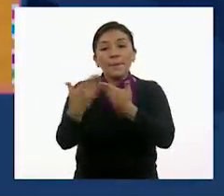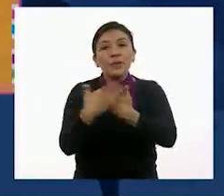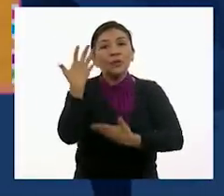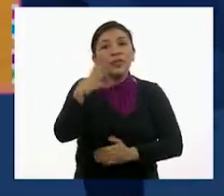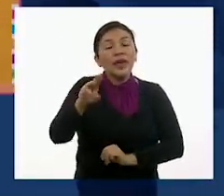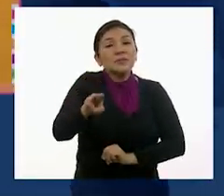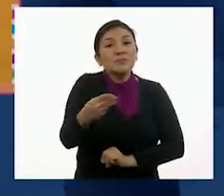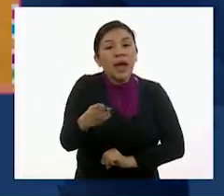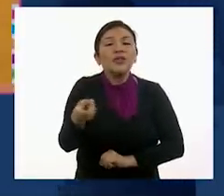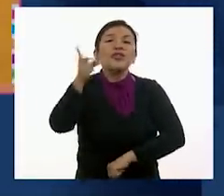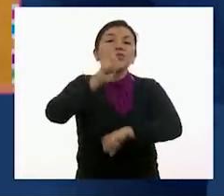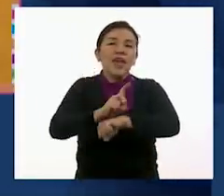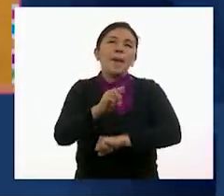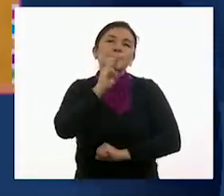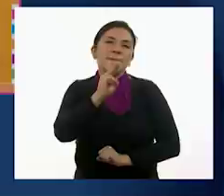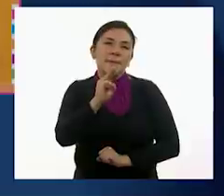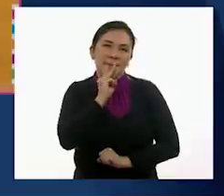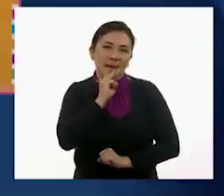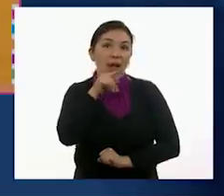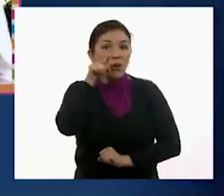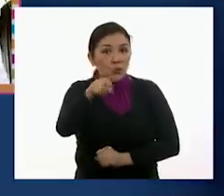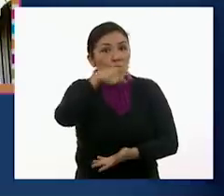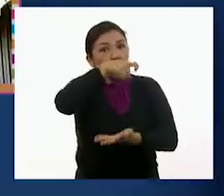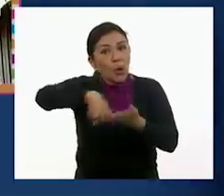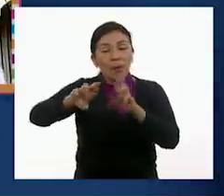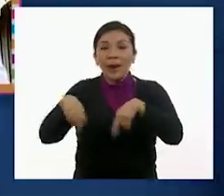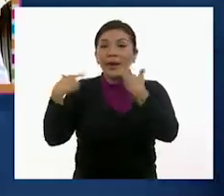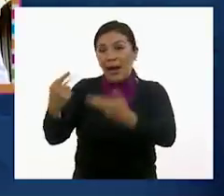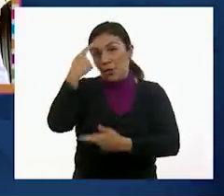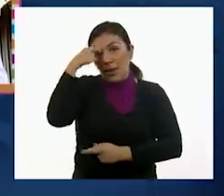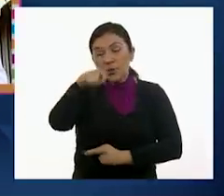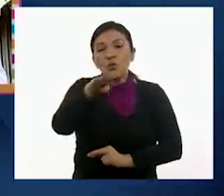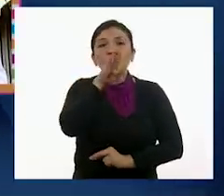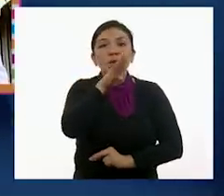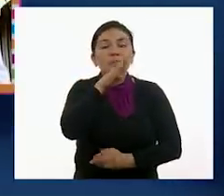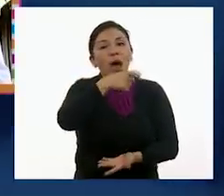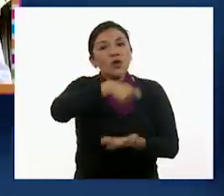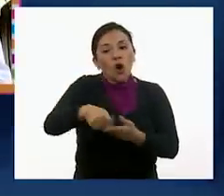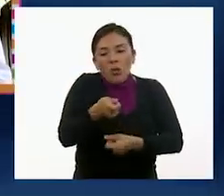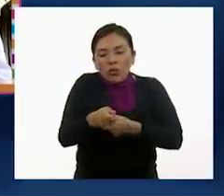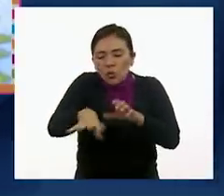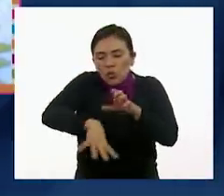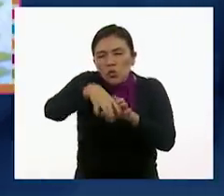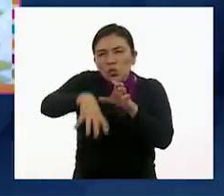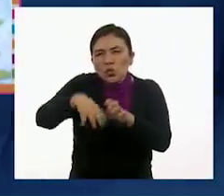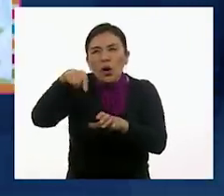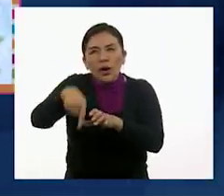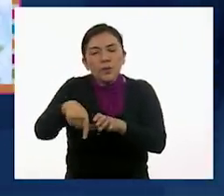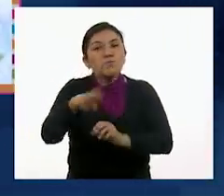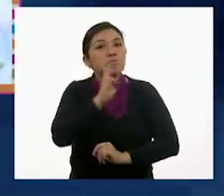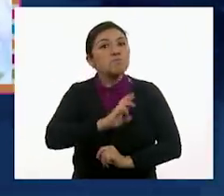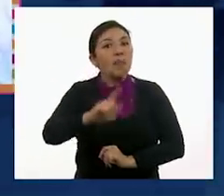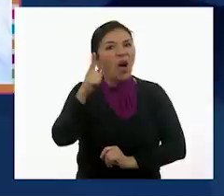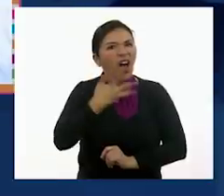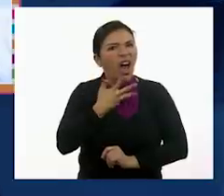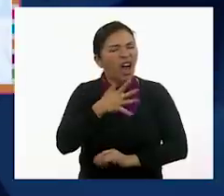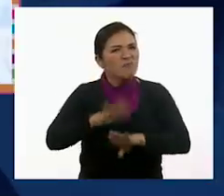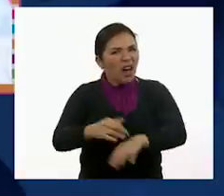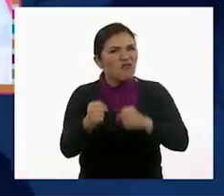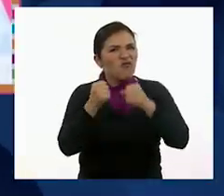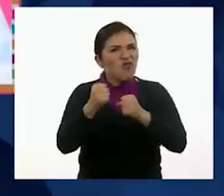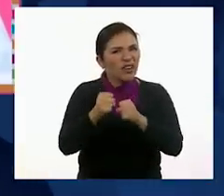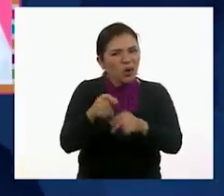mami. Este 10 de mayo es el día para una aspiradora. Es la más silenciosa y tiene más potencia que